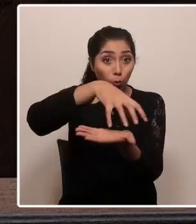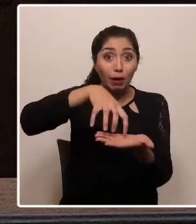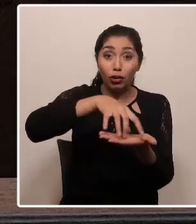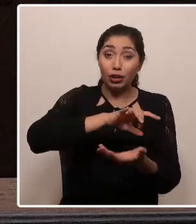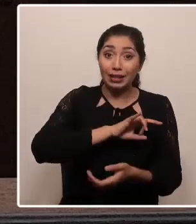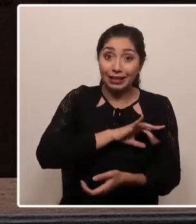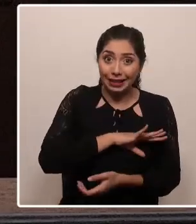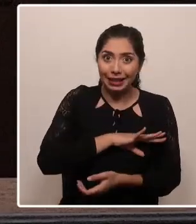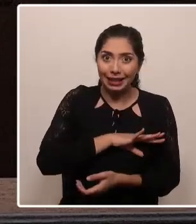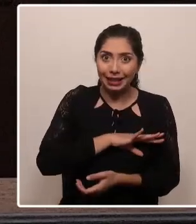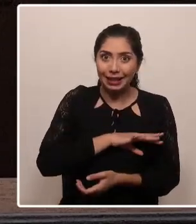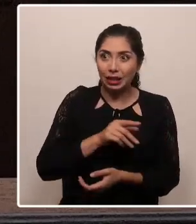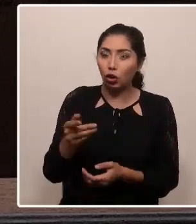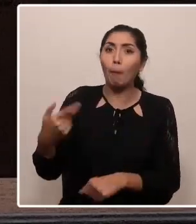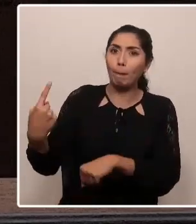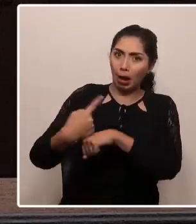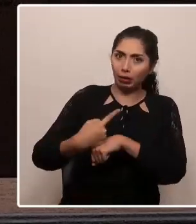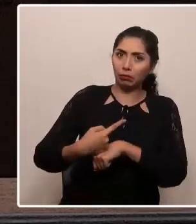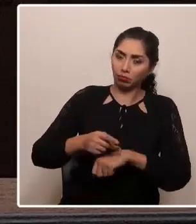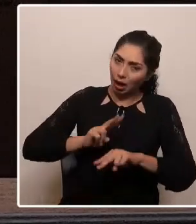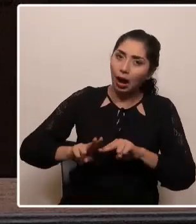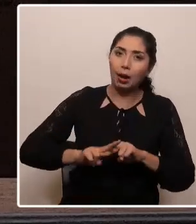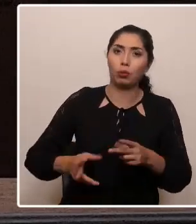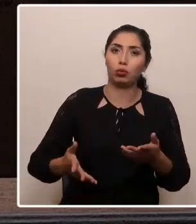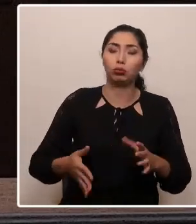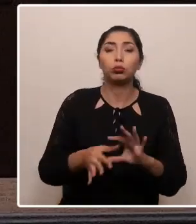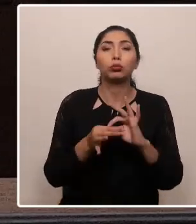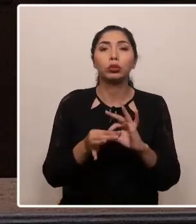Hagamos lo que los pueblos de Chile nos mandataron. Muchas gracias.